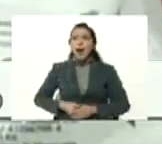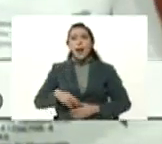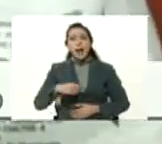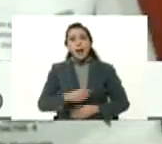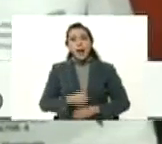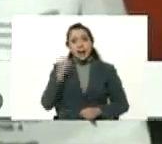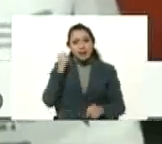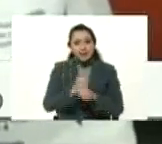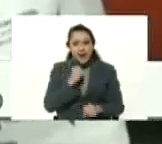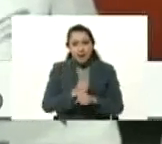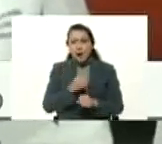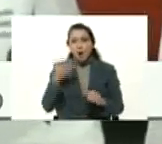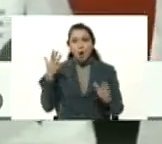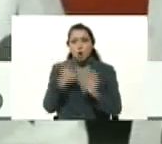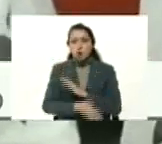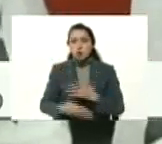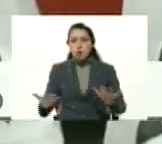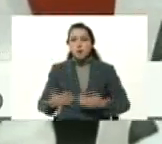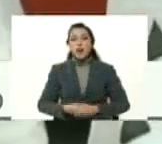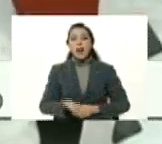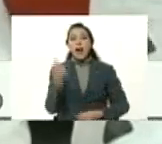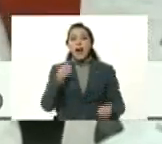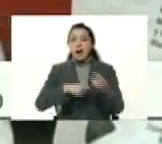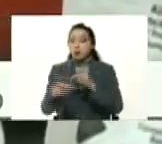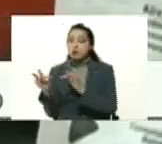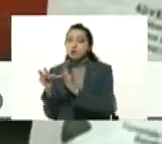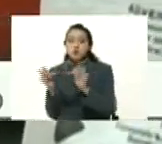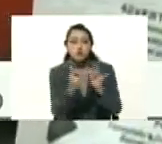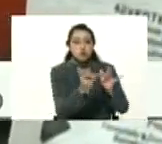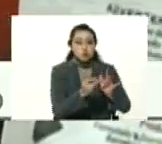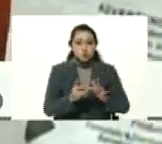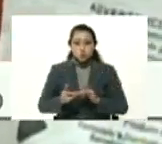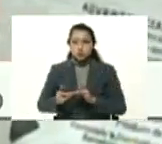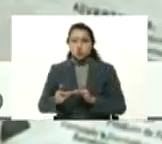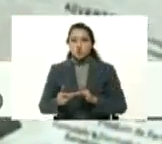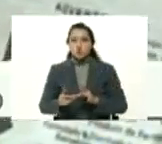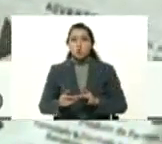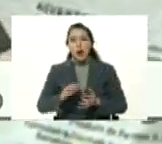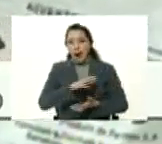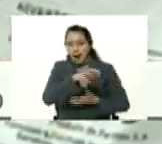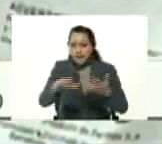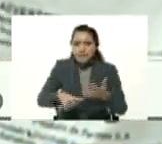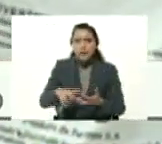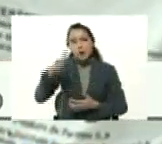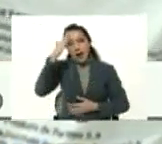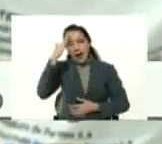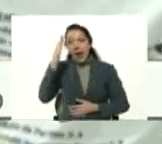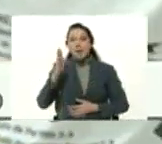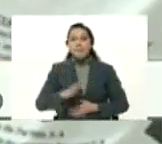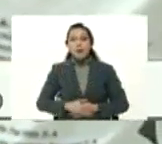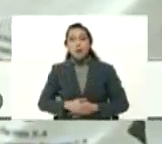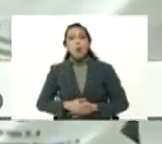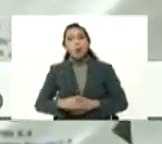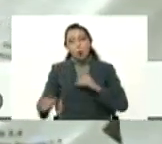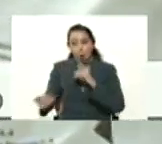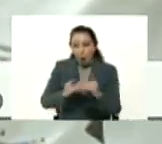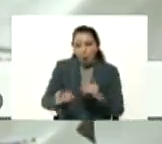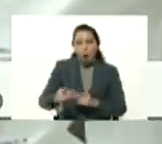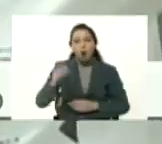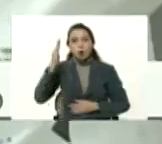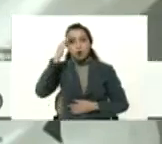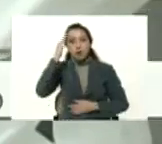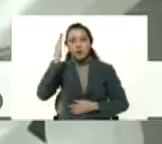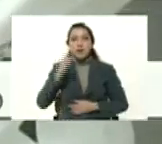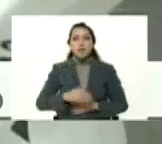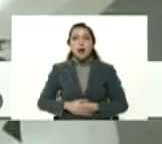usted bien dice. Las asociaciones hablan, nos dicen sus problemas, inmediatamente el presidente de Pequivén,